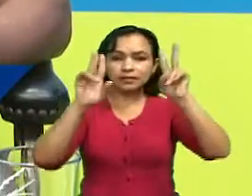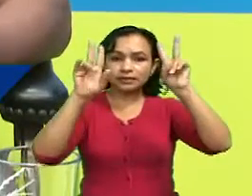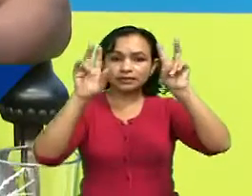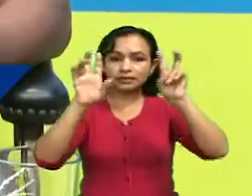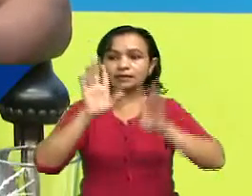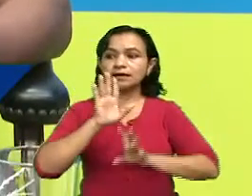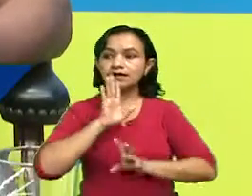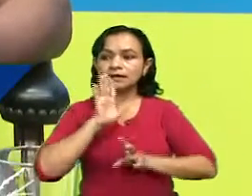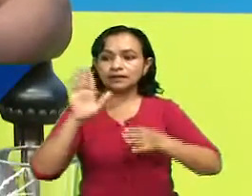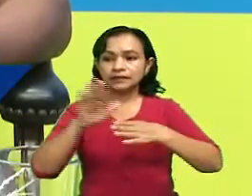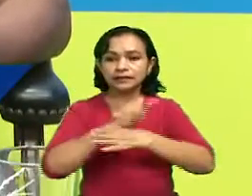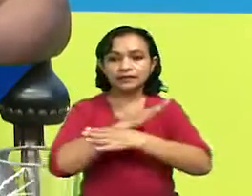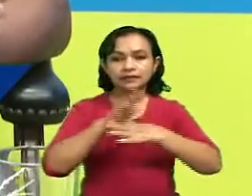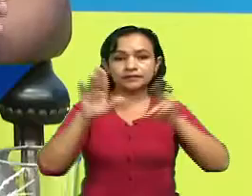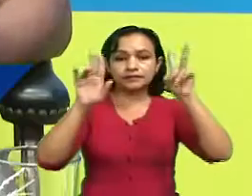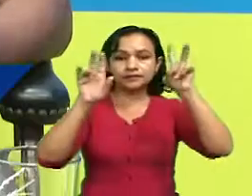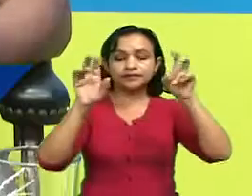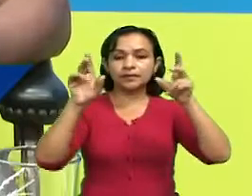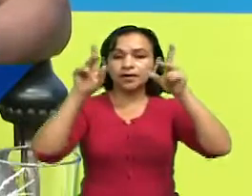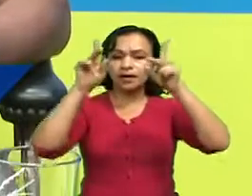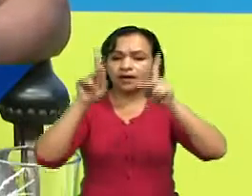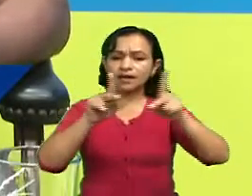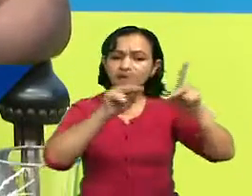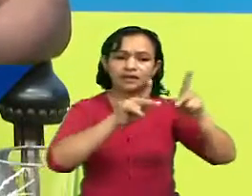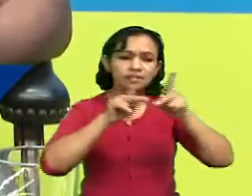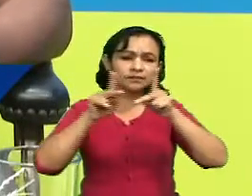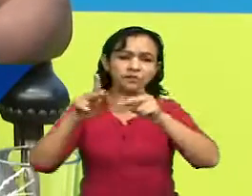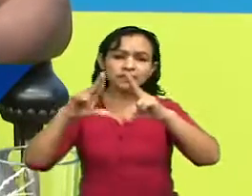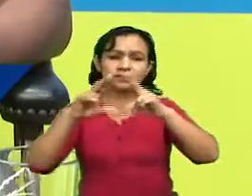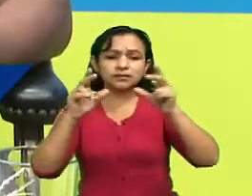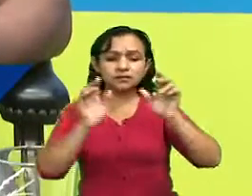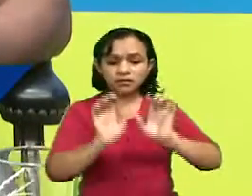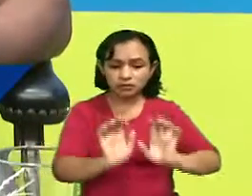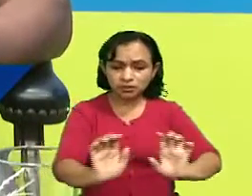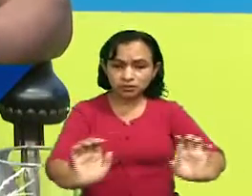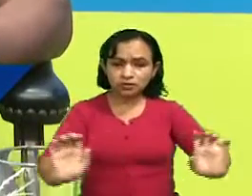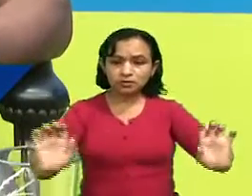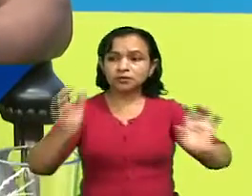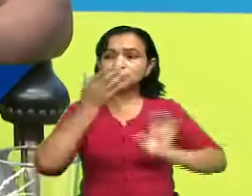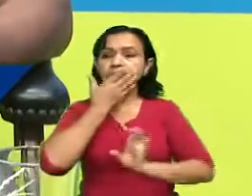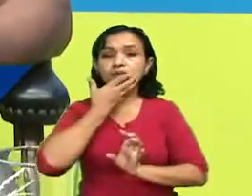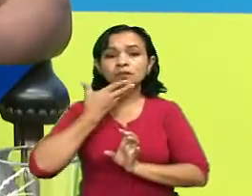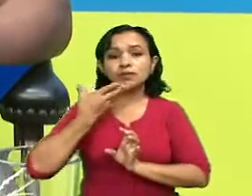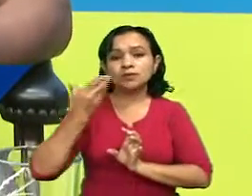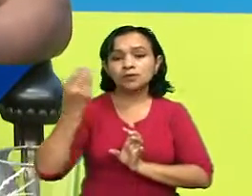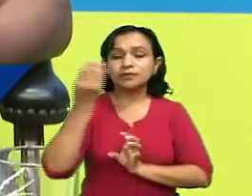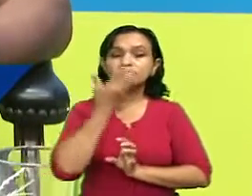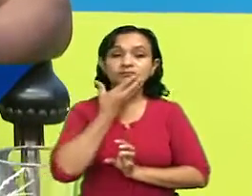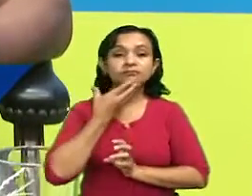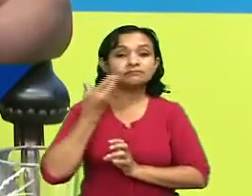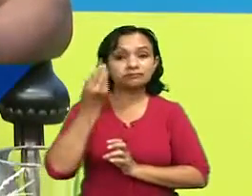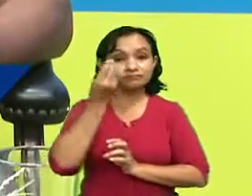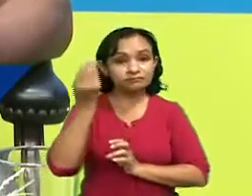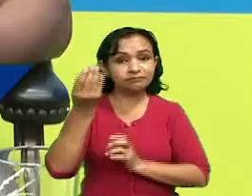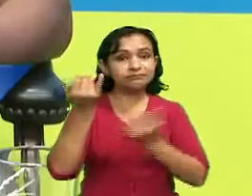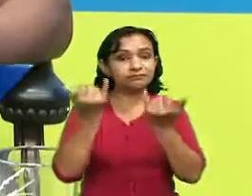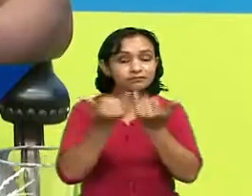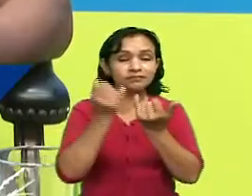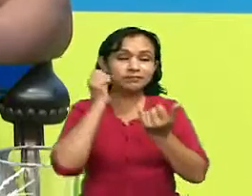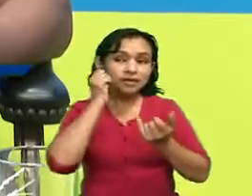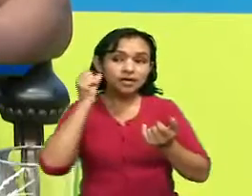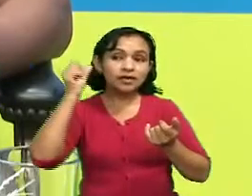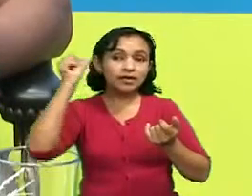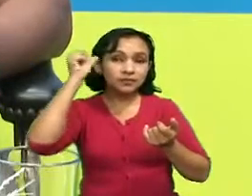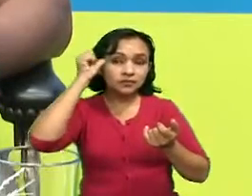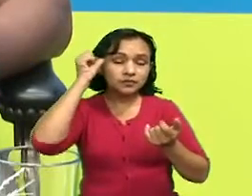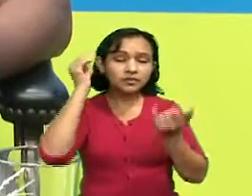diferentes padecimientos que afectan a la población nicaragüense, a los niños, a los jóvenes, a los adolescentes, a los adultos